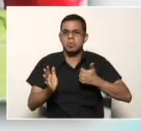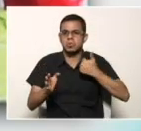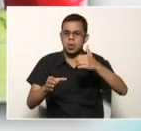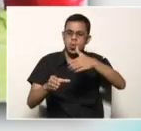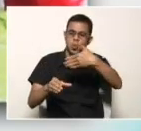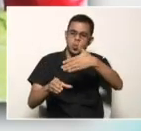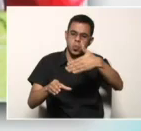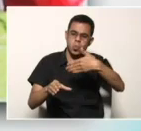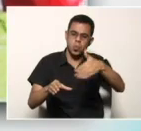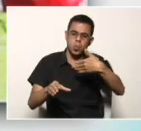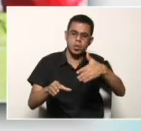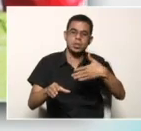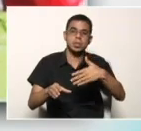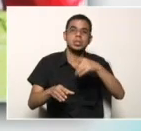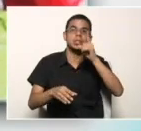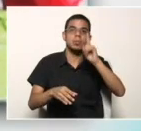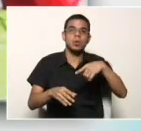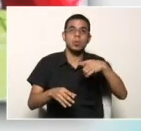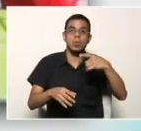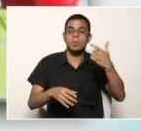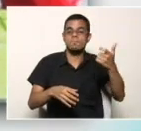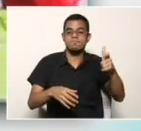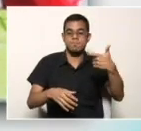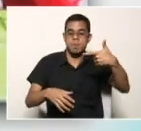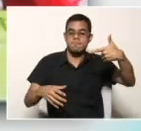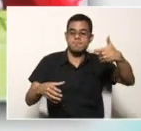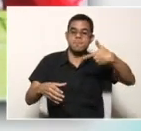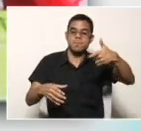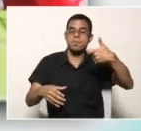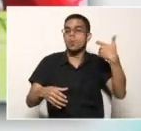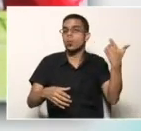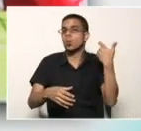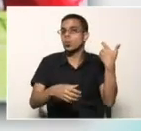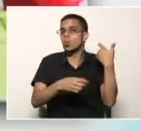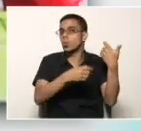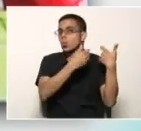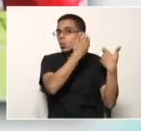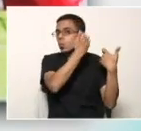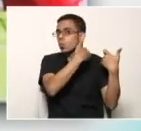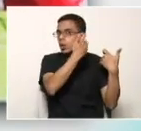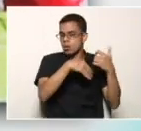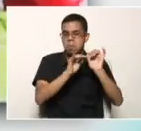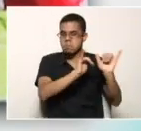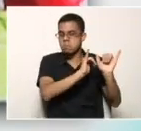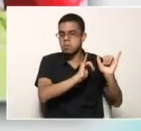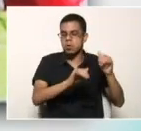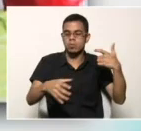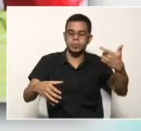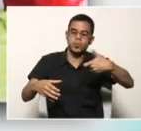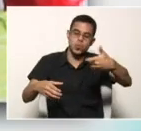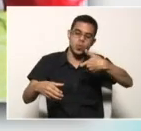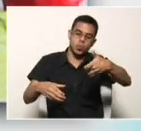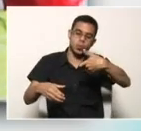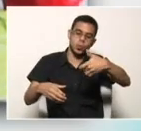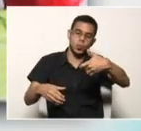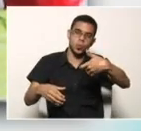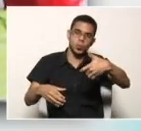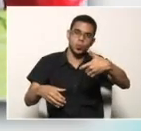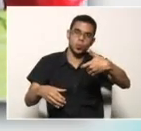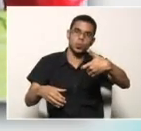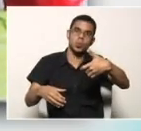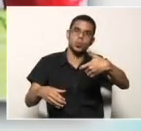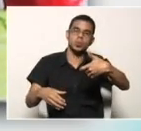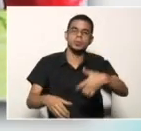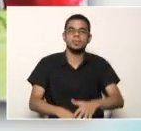un secador de cabello en frío, ¿okay? Usted lo pasa y con el secador de cabello le va dando,